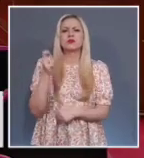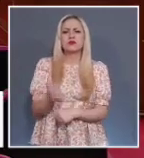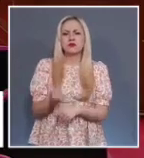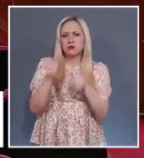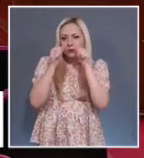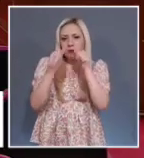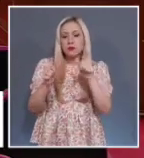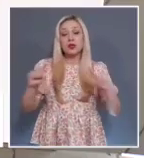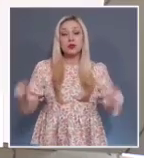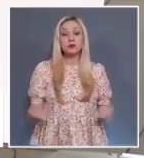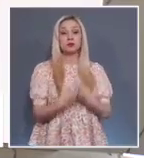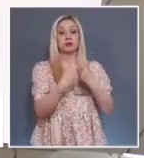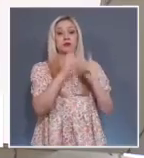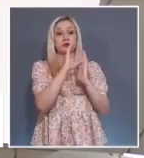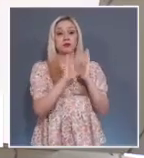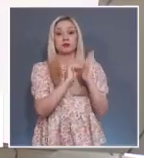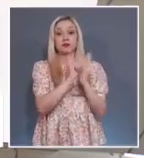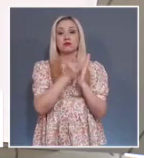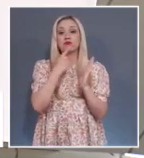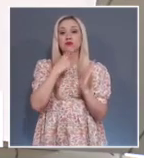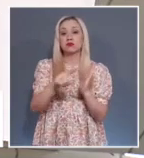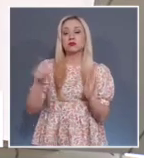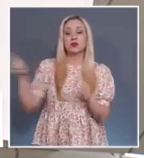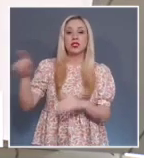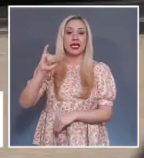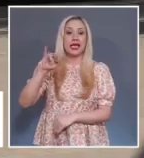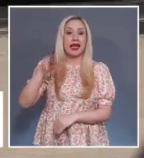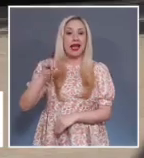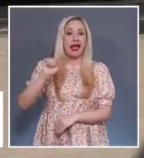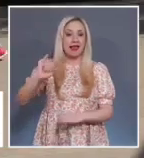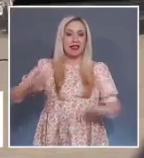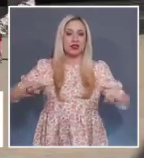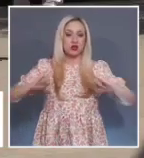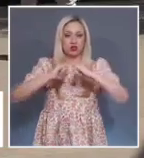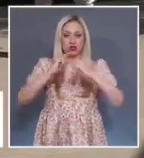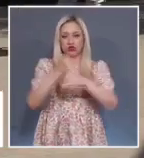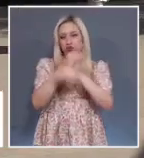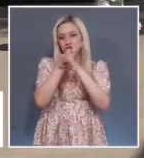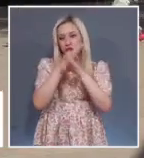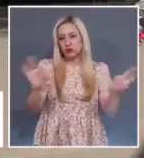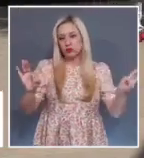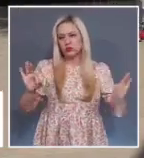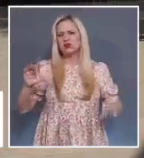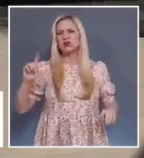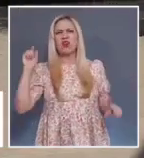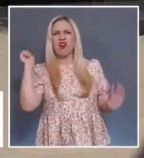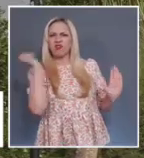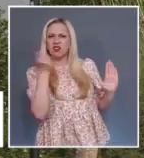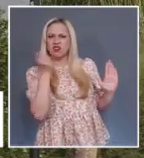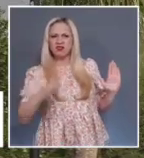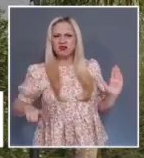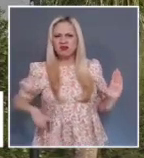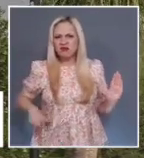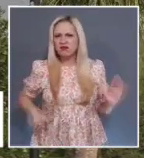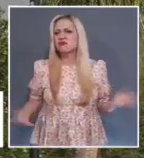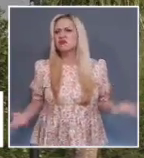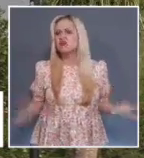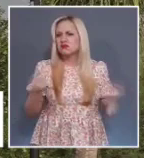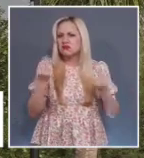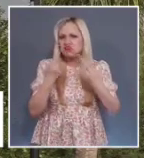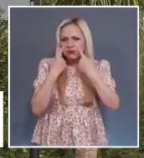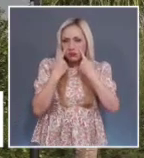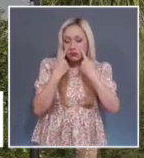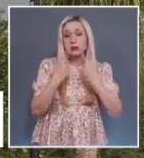inconstitucionalidad promovida por el inai contra disposiciones de la ley de protección de datos personales en posesión de sujetos obligados de Nuevo León